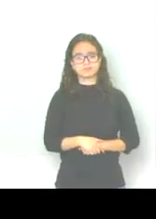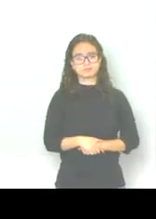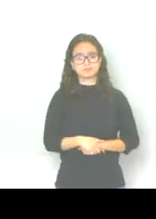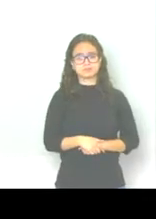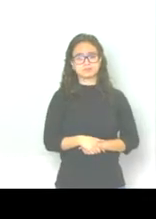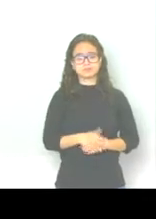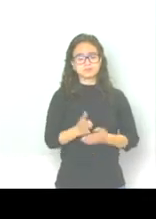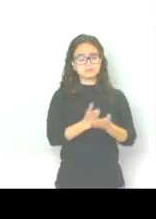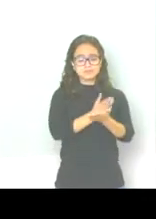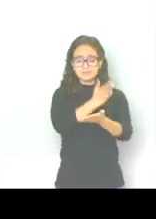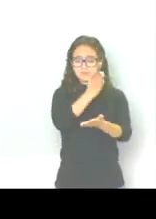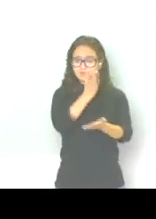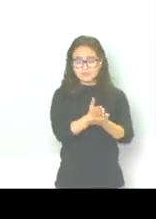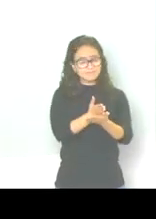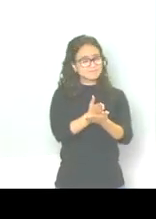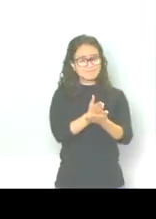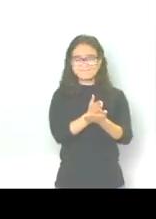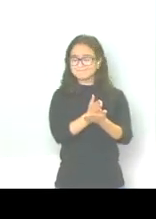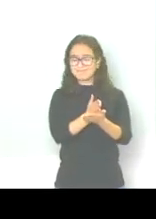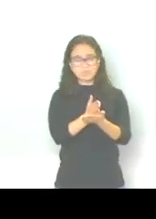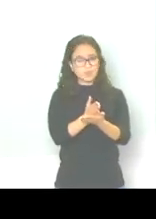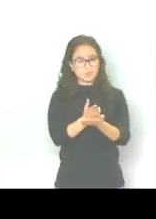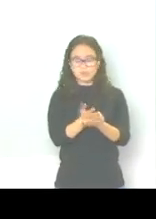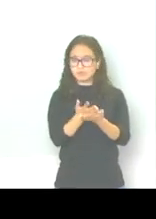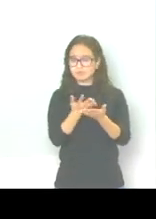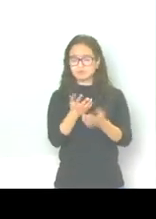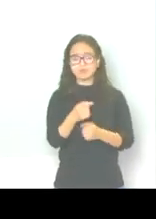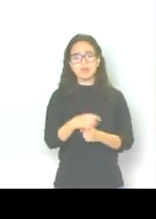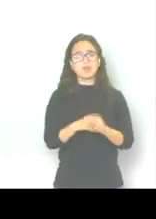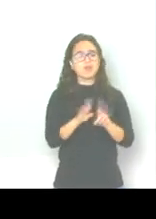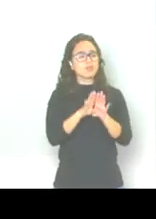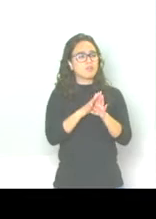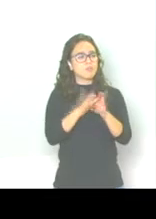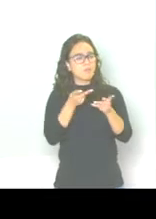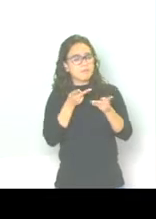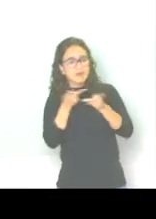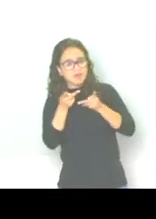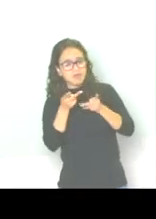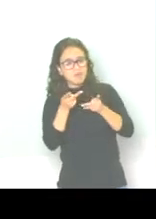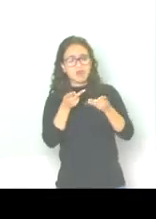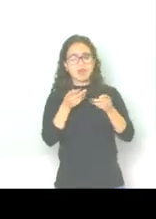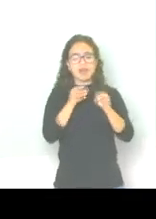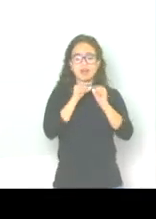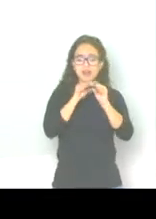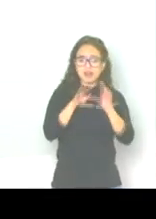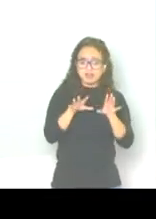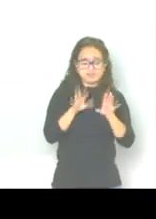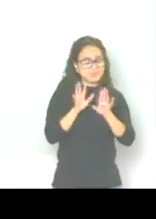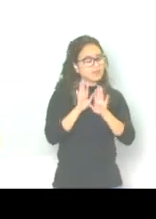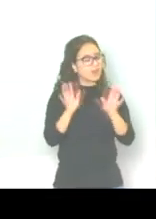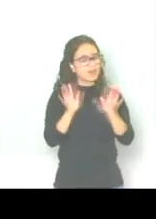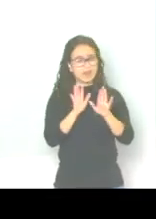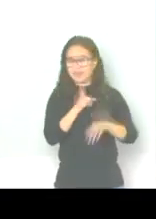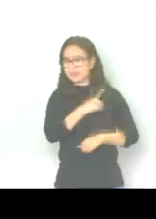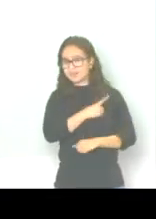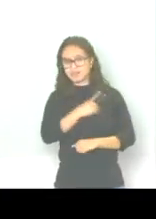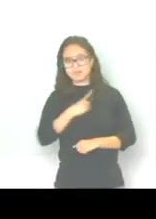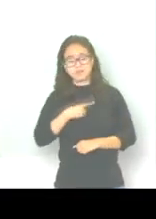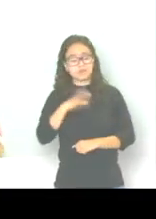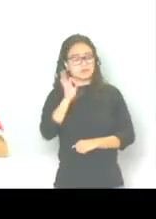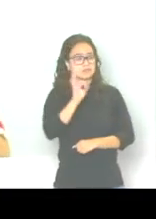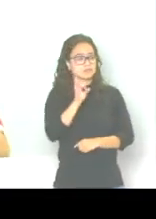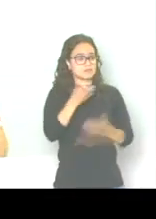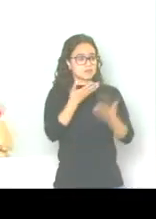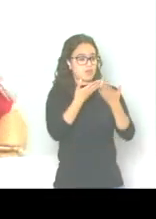no acudas, no vayas, no las hagas, no las organices, no las promuevas. Si están